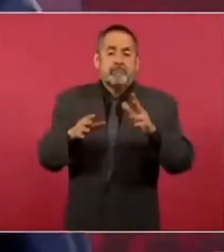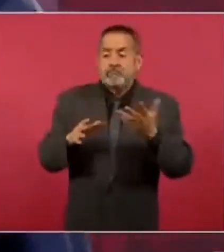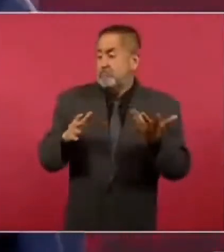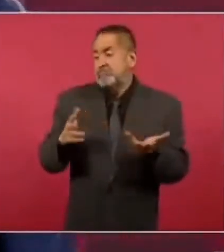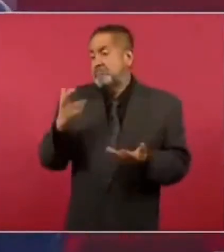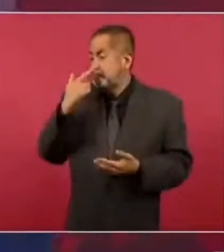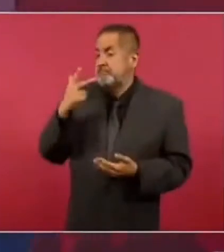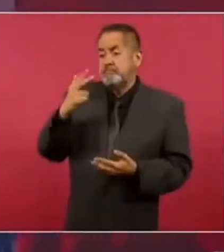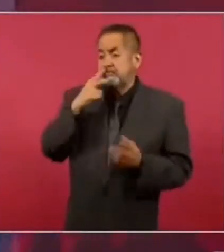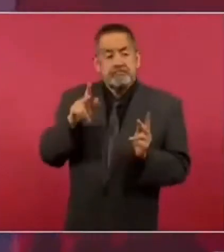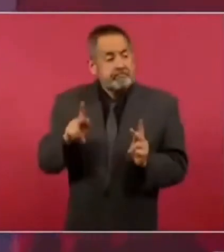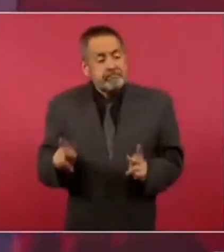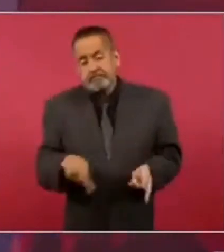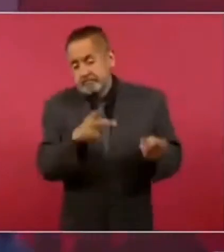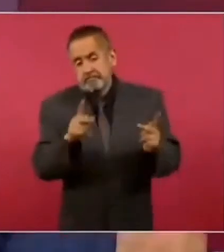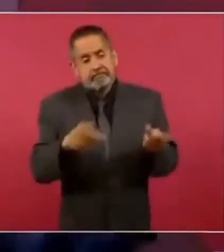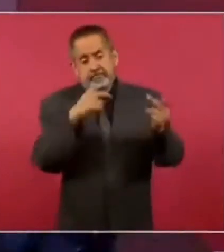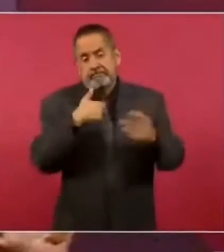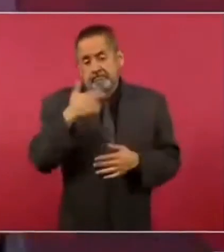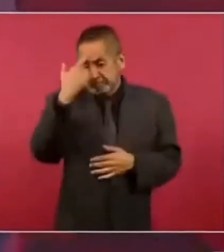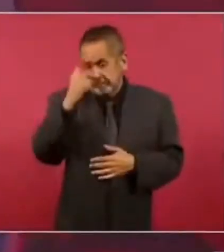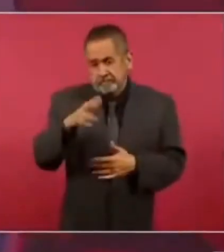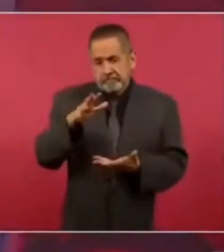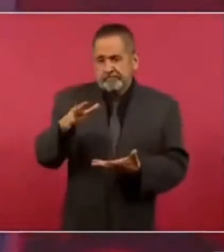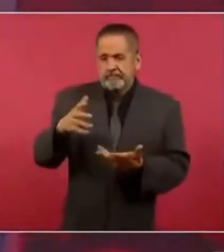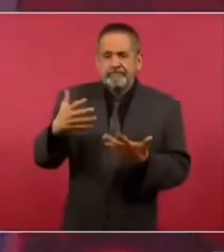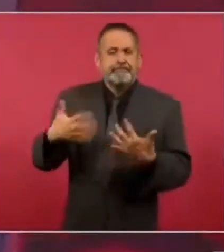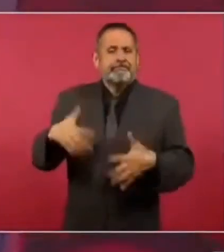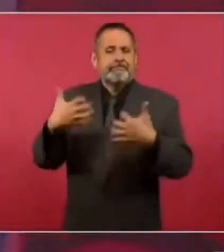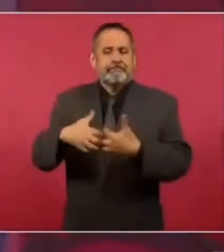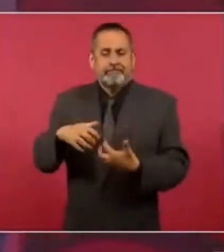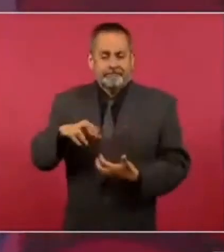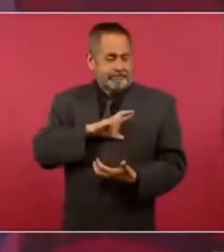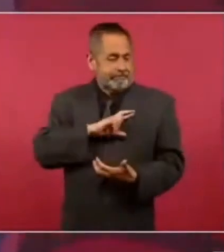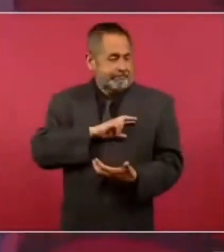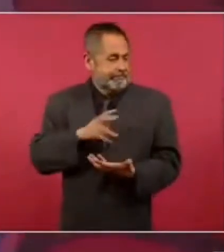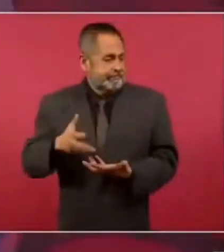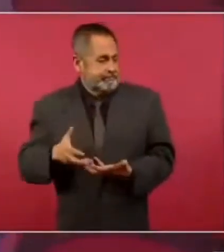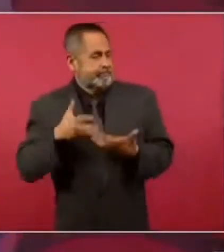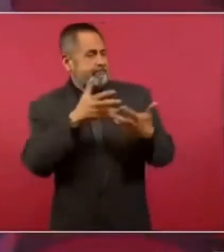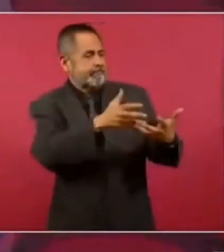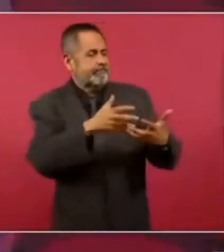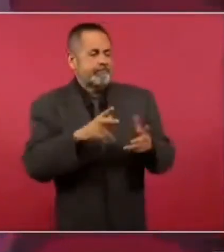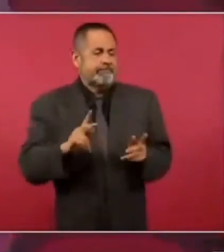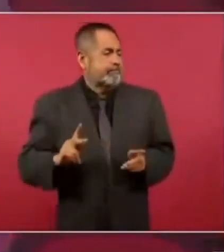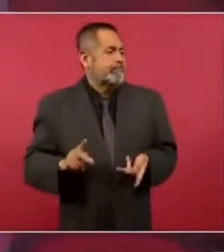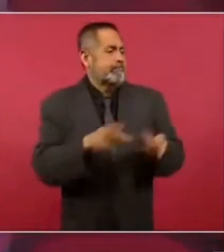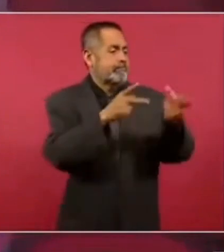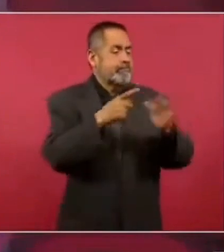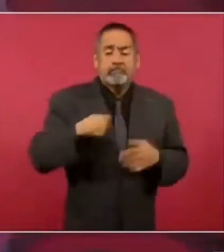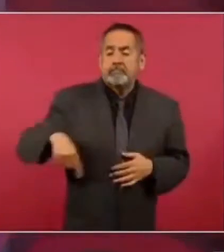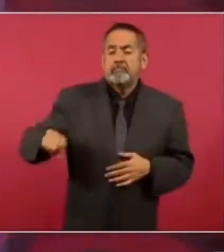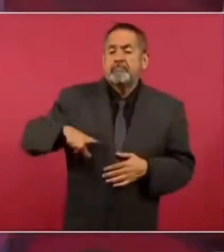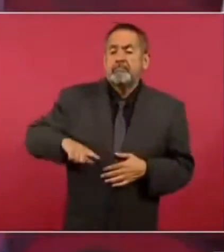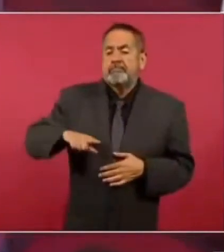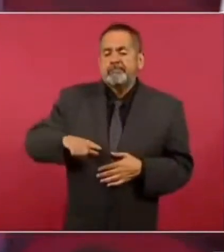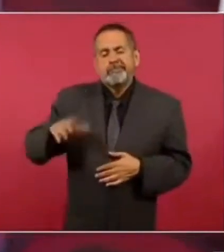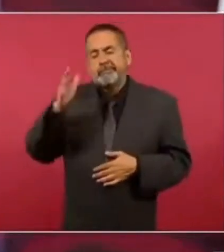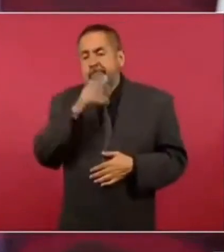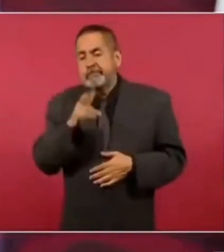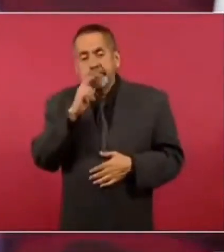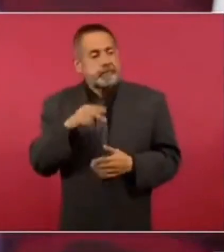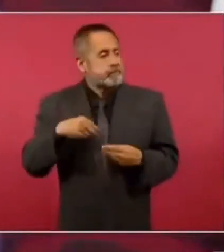justificar la entrega de estos bienes nacionales